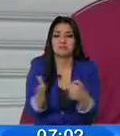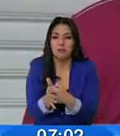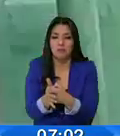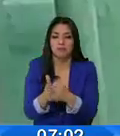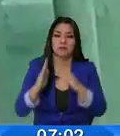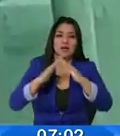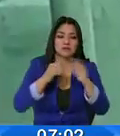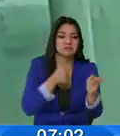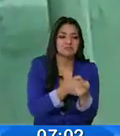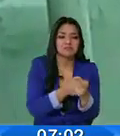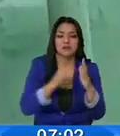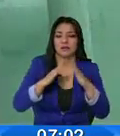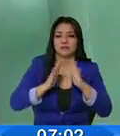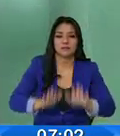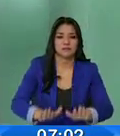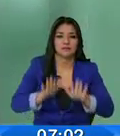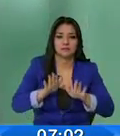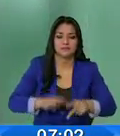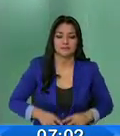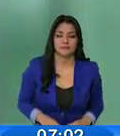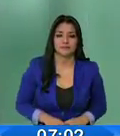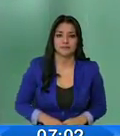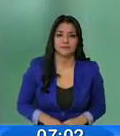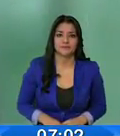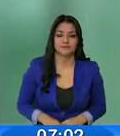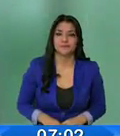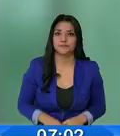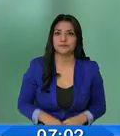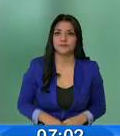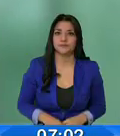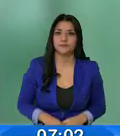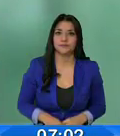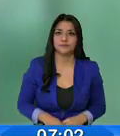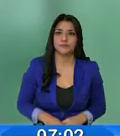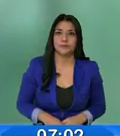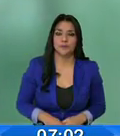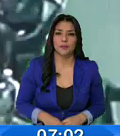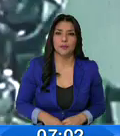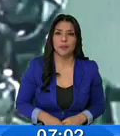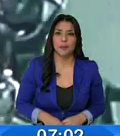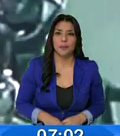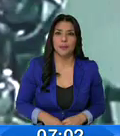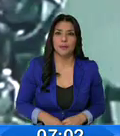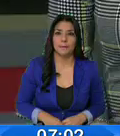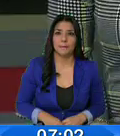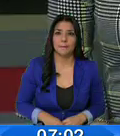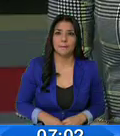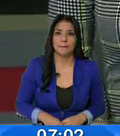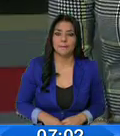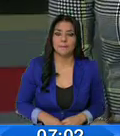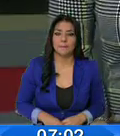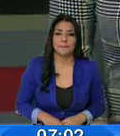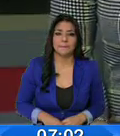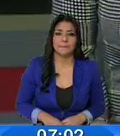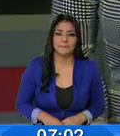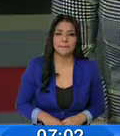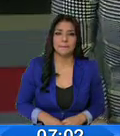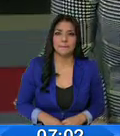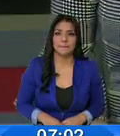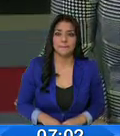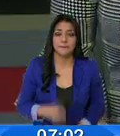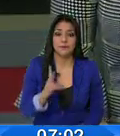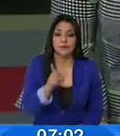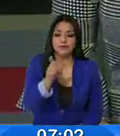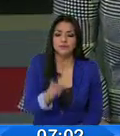de esquinera. Con cámaras, Eduardo García, desde Manta, provincia de Manabí, informó Wendy Delgado. Y dos ciudadanos